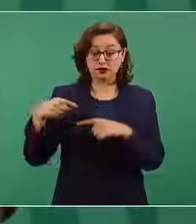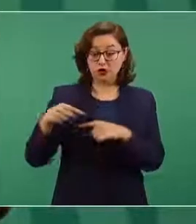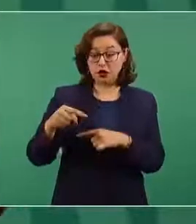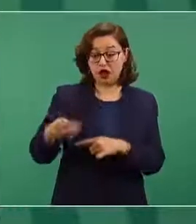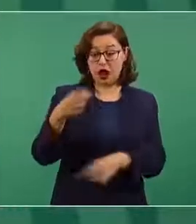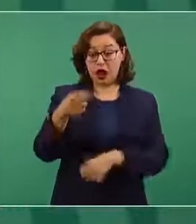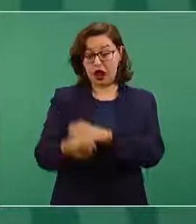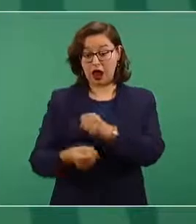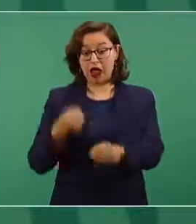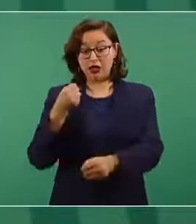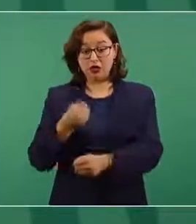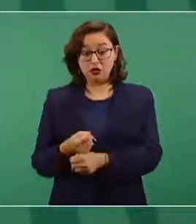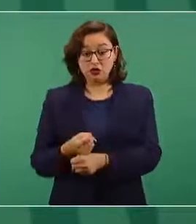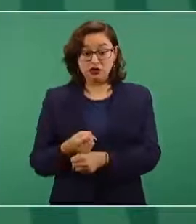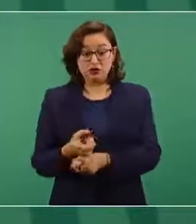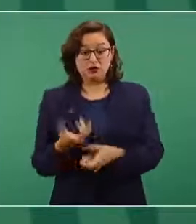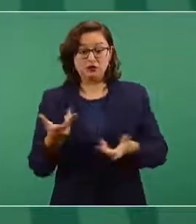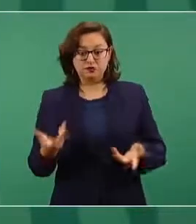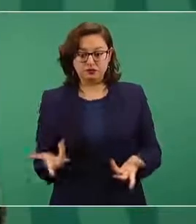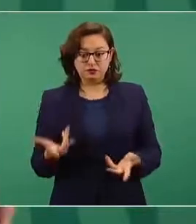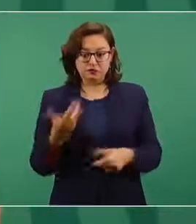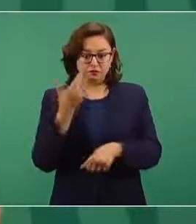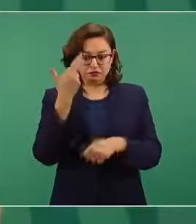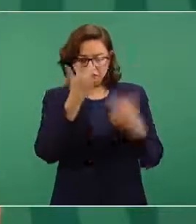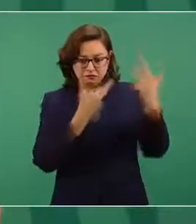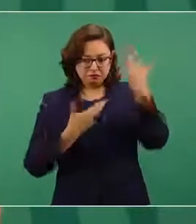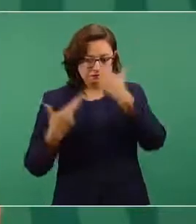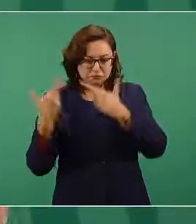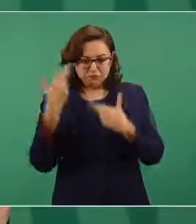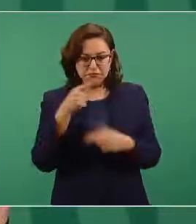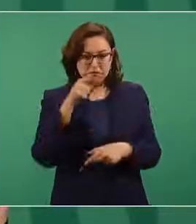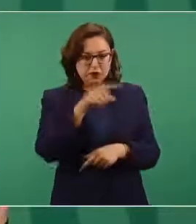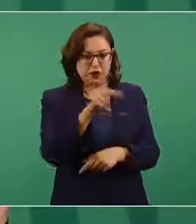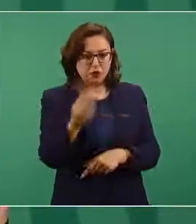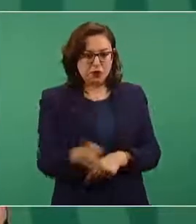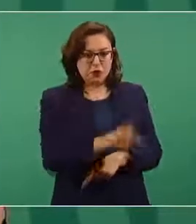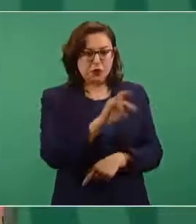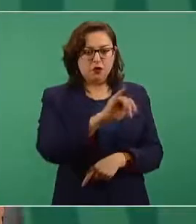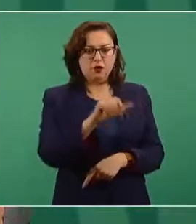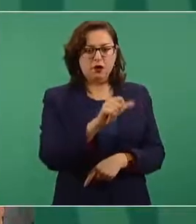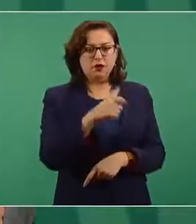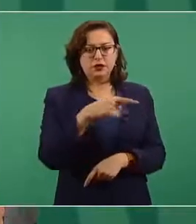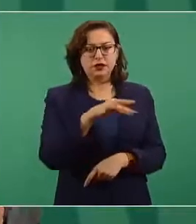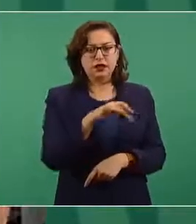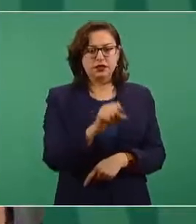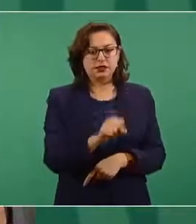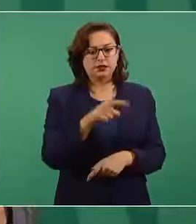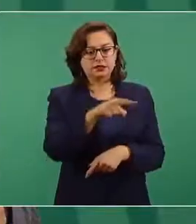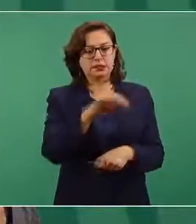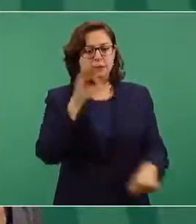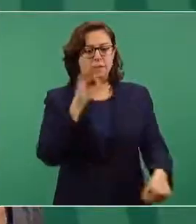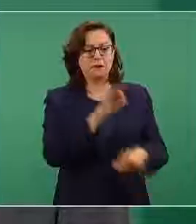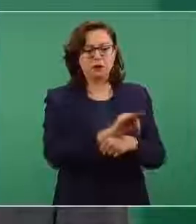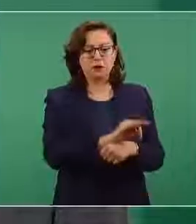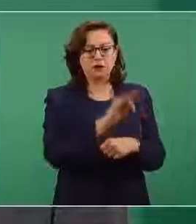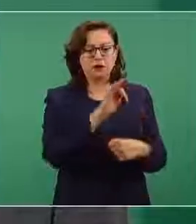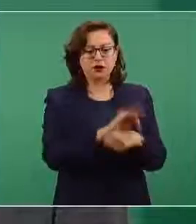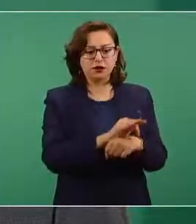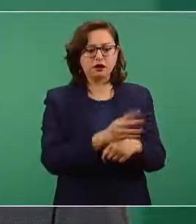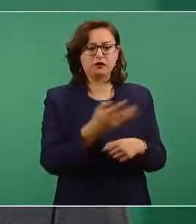están llevando a cabo una serie de acciones en beneficio de los pueblos yaquis. Y una de las cosas que ellos han planteado